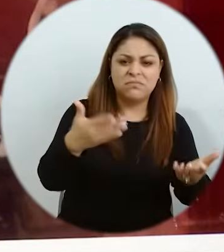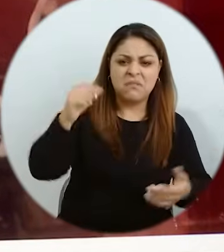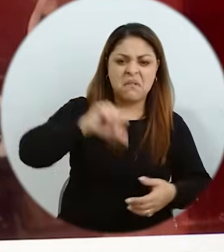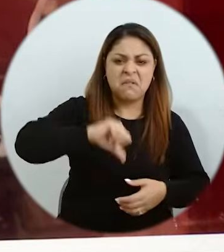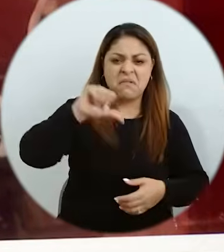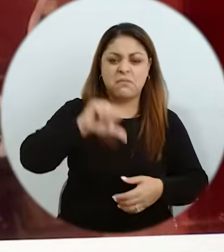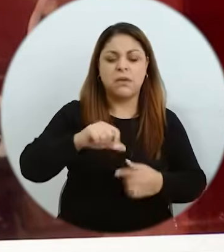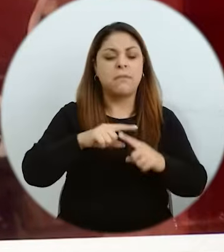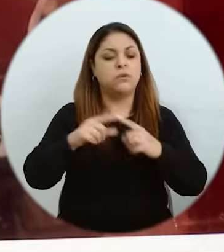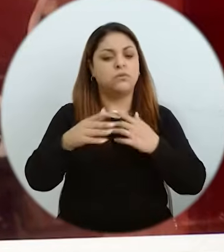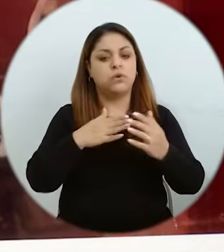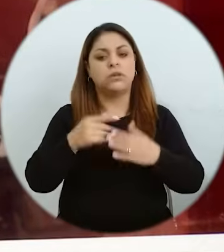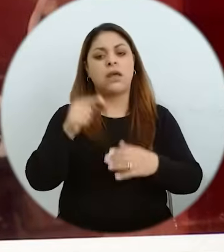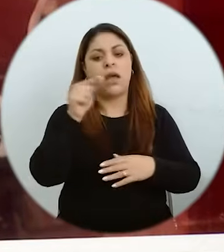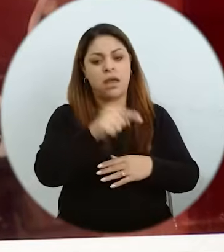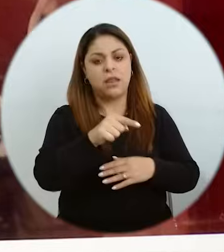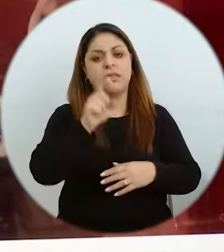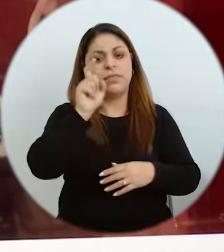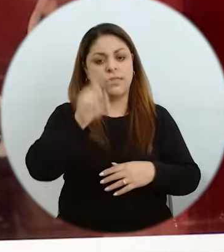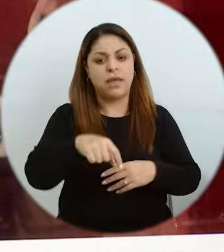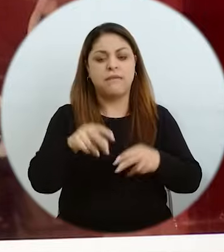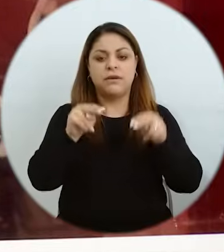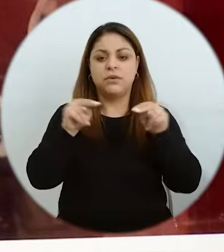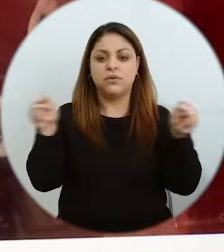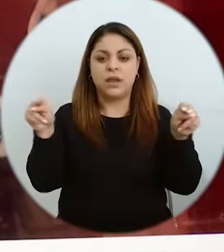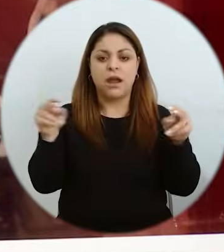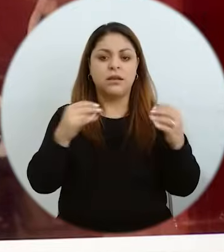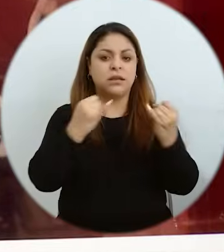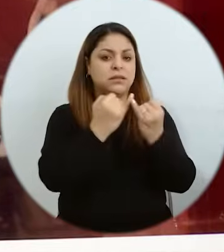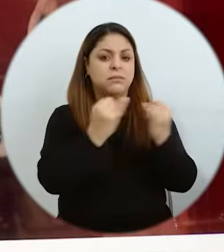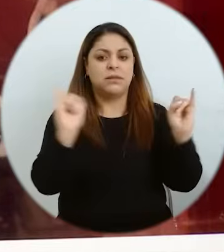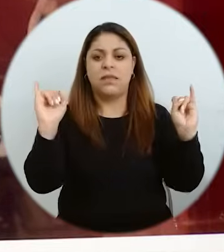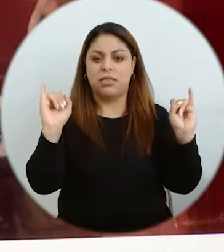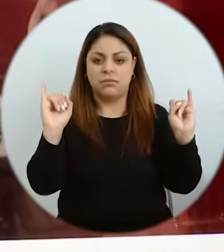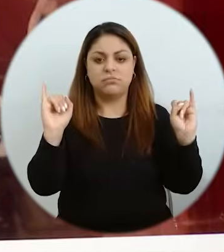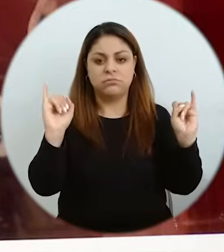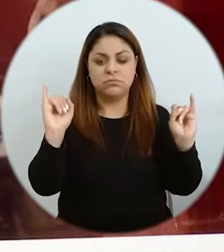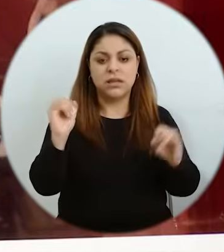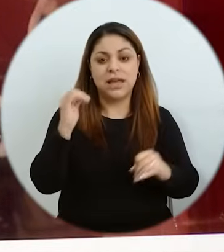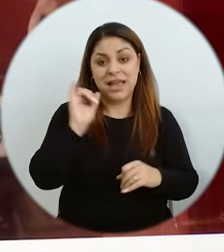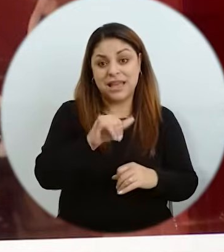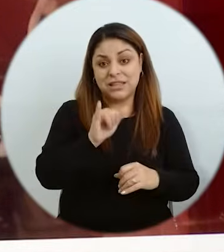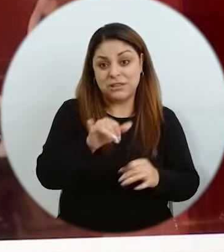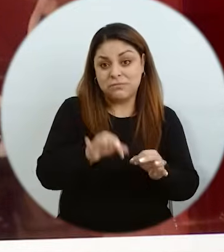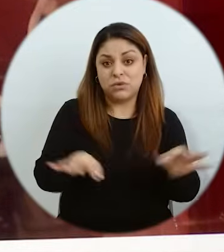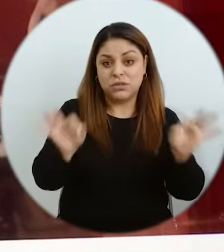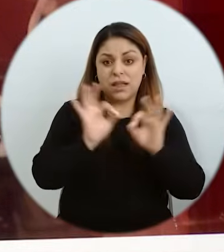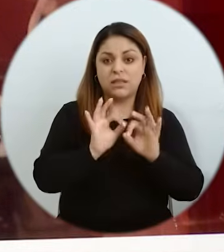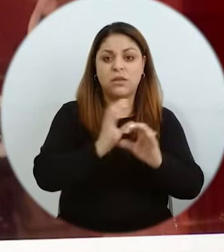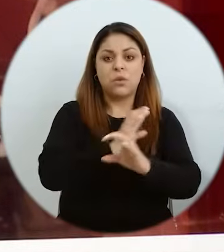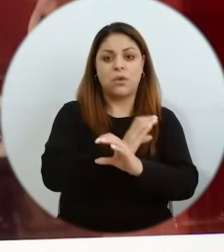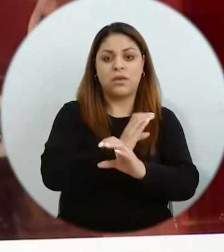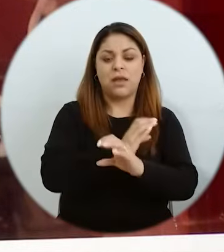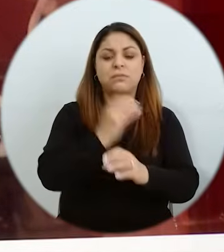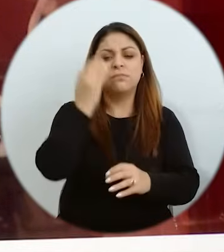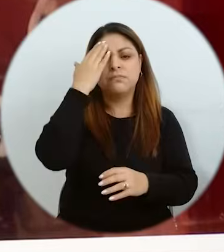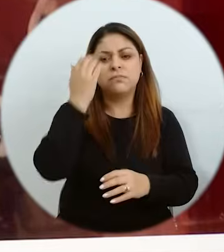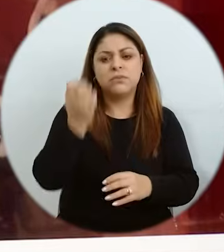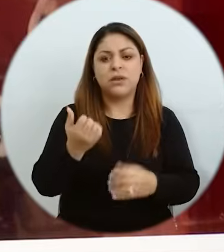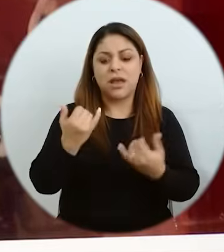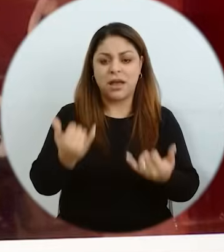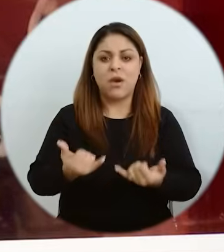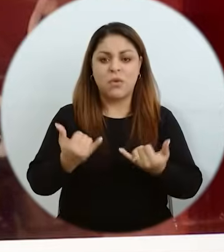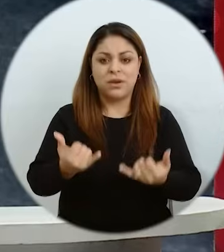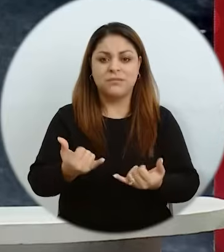pita, pero creo que el árbitro siempre tiene que ser neutral e independiente. Eso es algo muy importante que hay que cuidar, sobre todo en